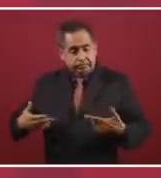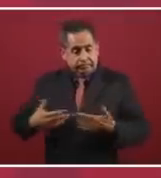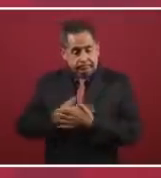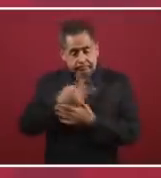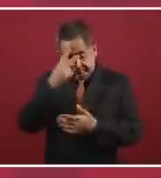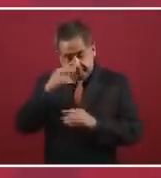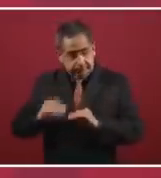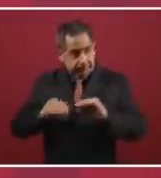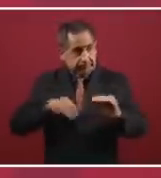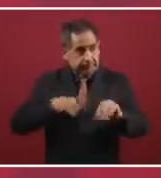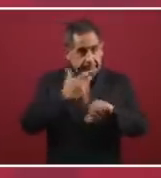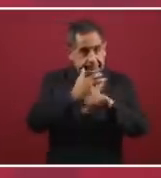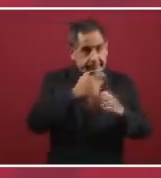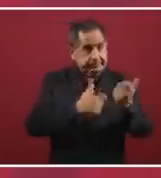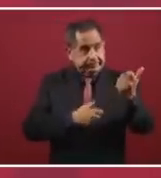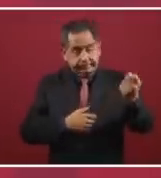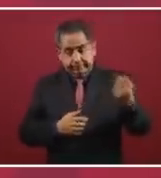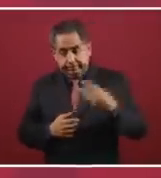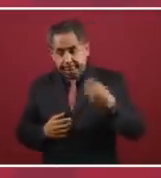familiares,